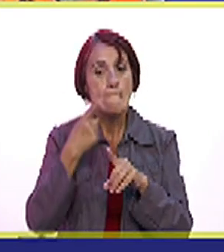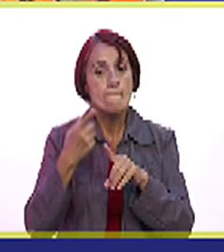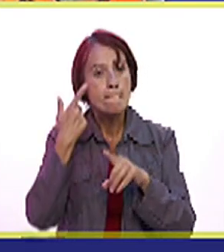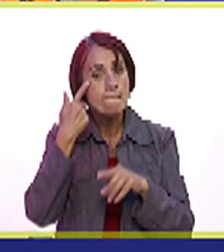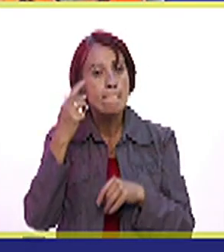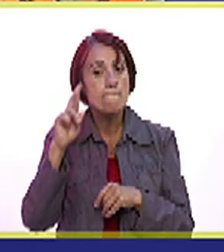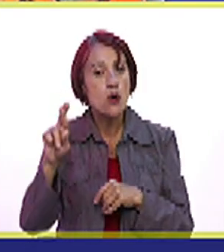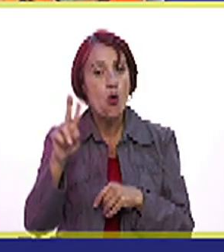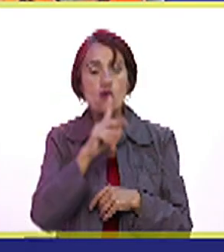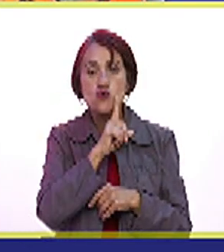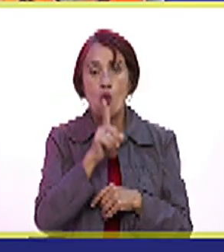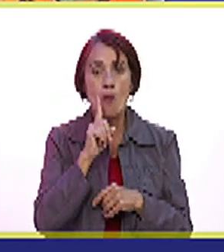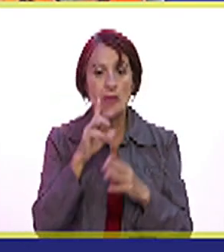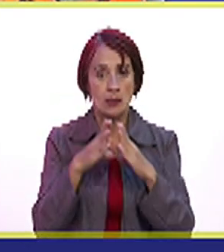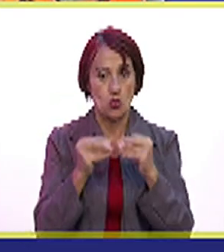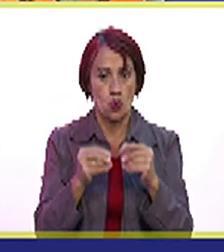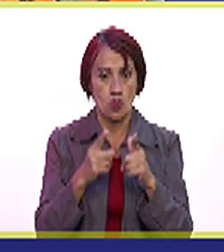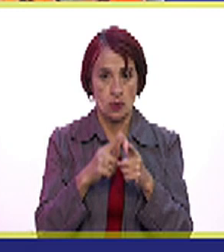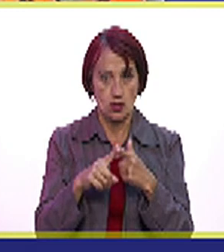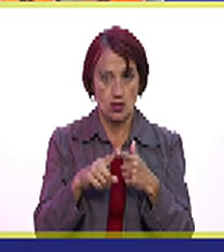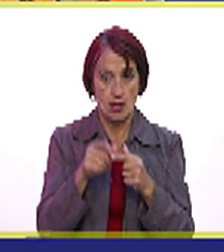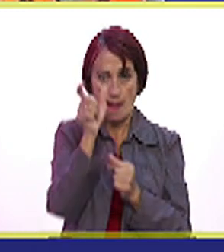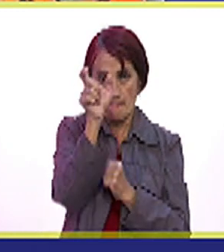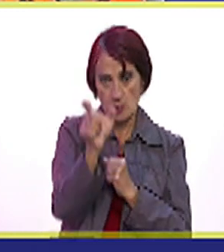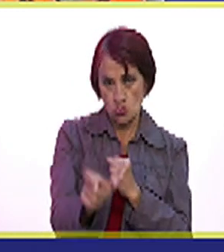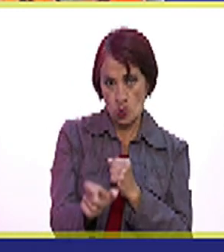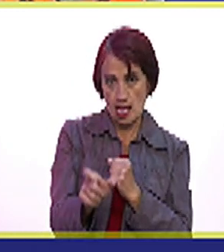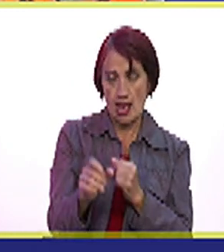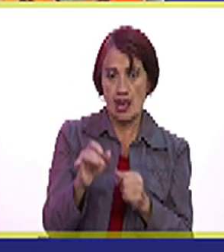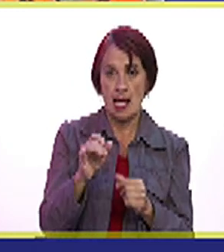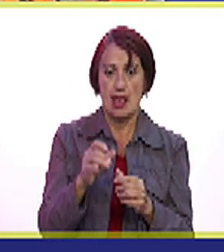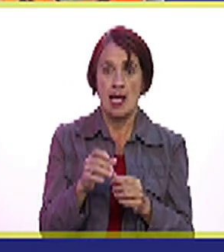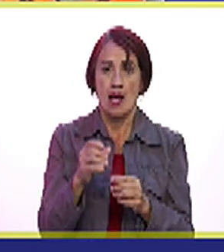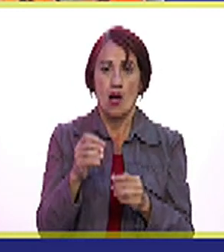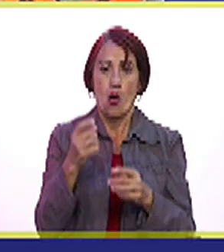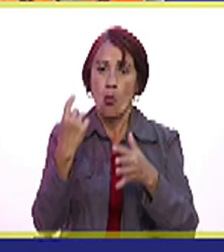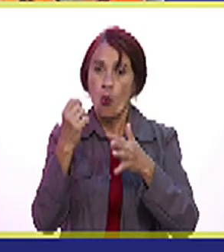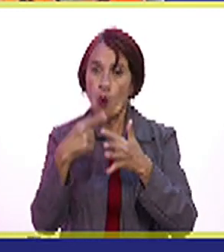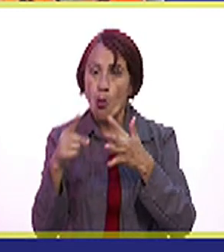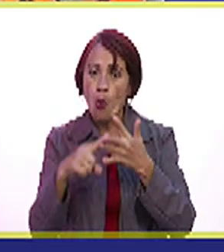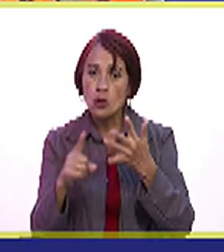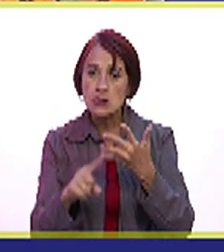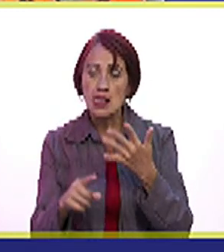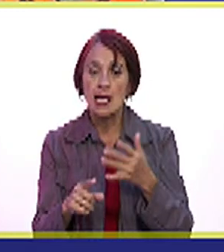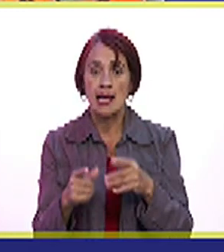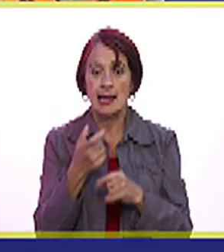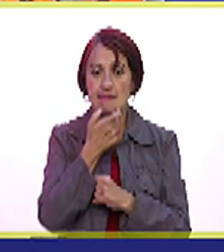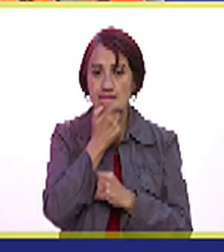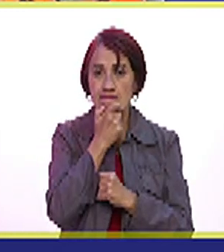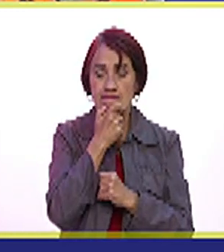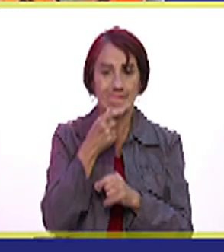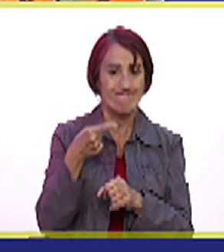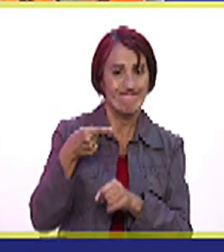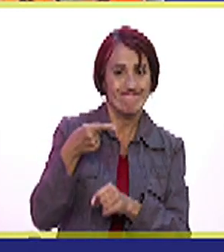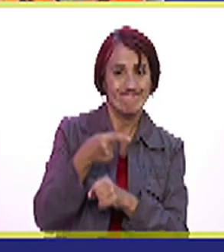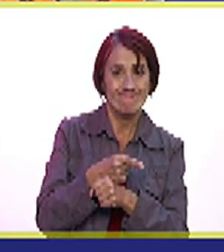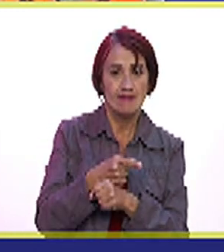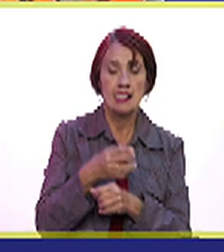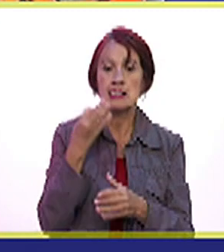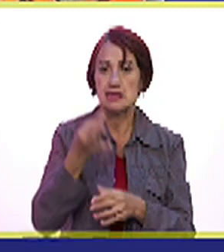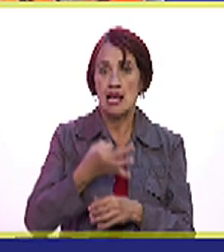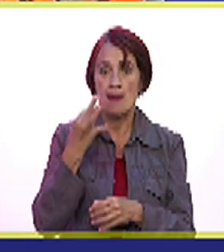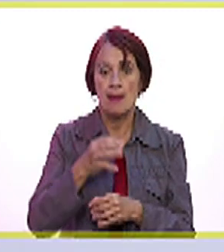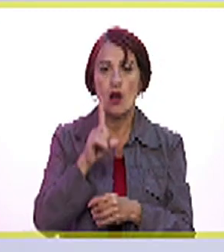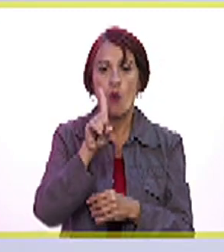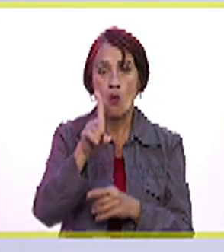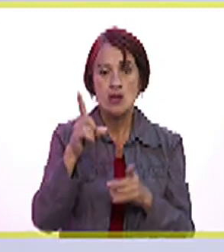individuo siempre va. ¿Okay? Esto es un individuo que siempre utilizamos para sujetos, cosas, pero en inglés es obligatorio siempre que vaya un